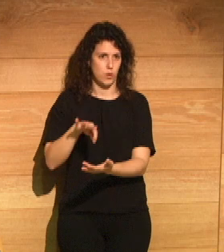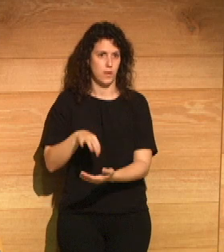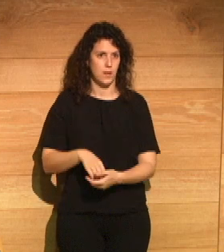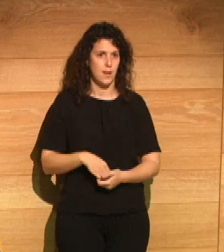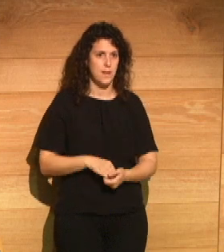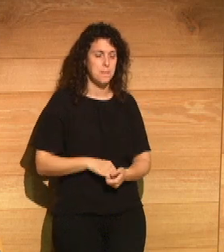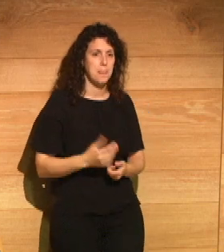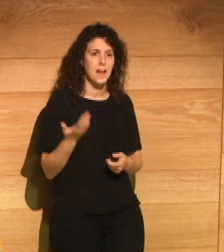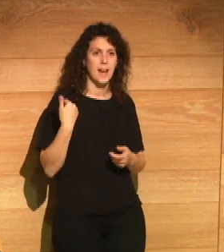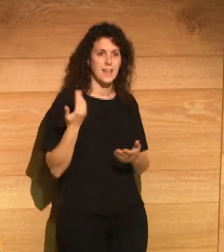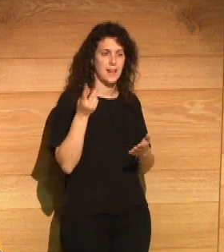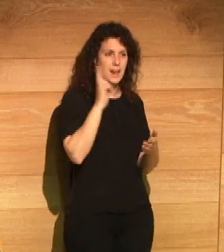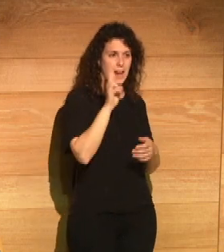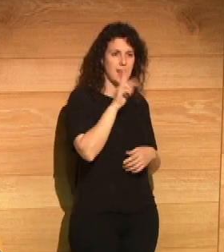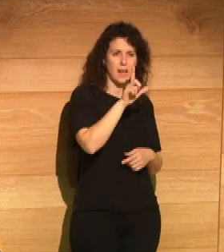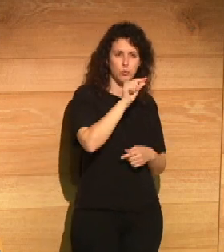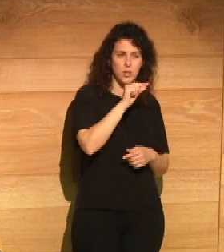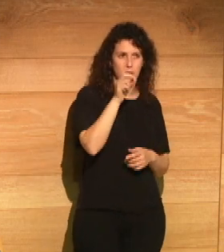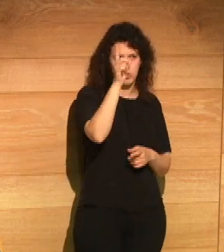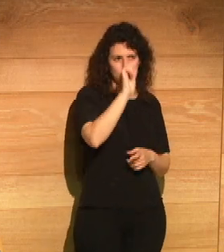Ayer estaba leyendo en Twitter, no me acuerdo